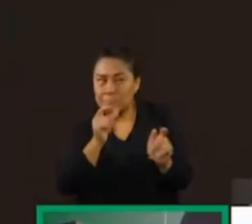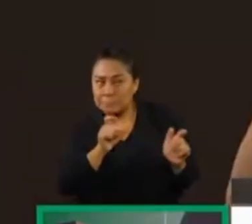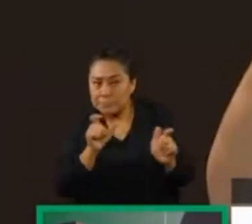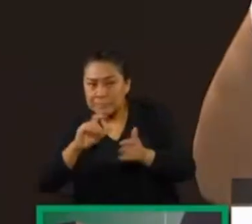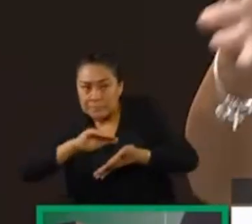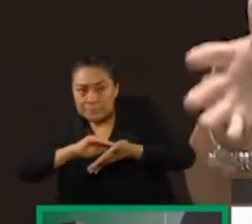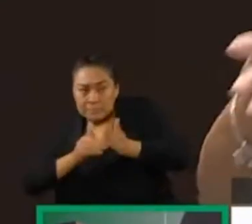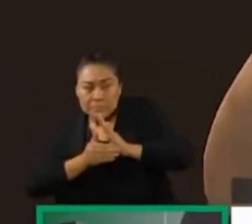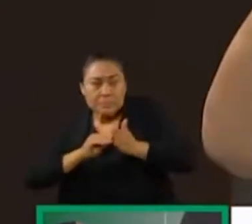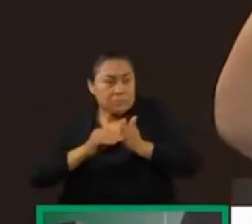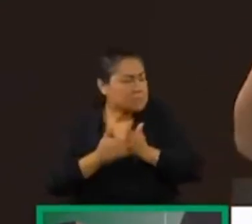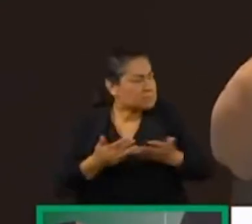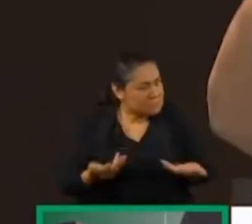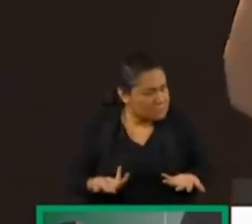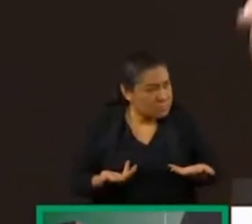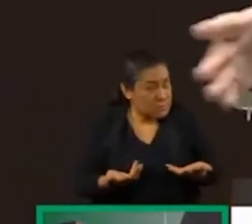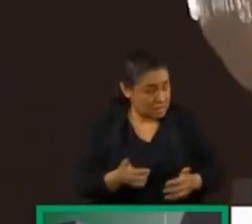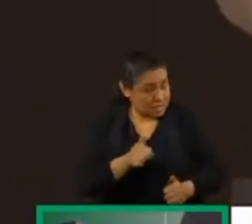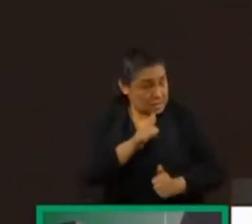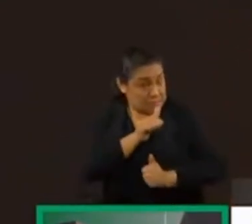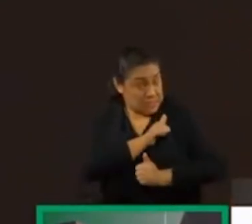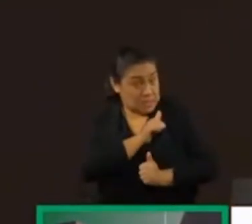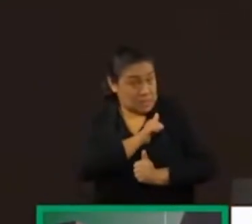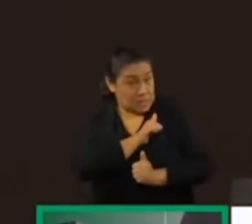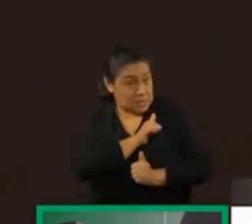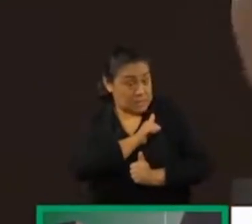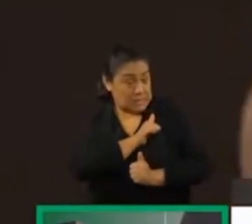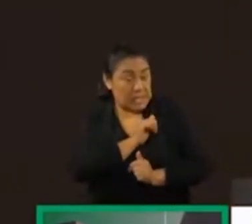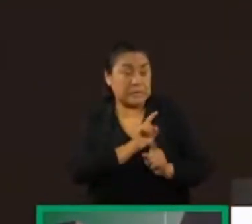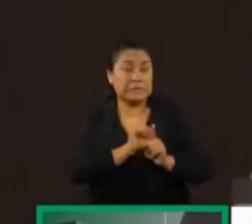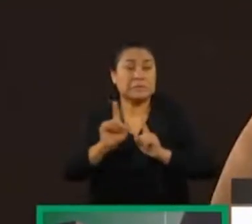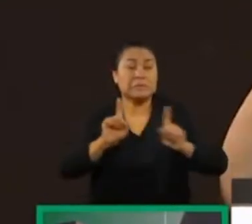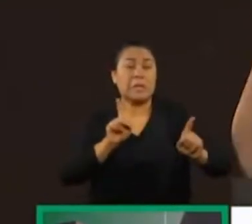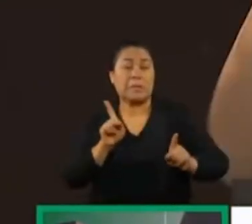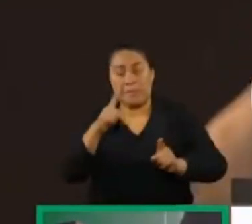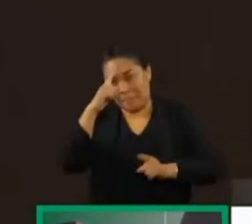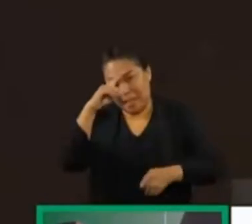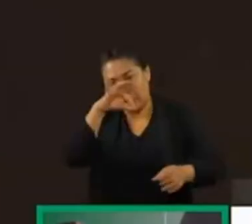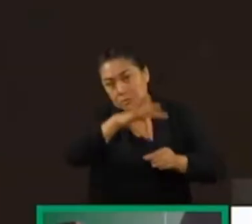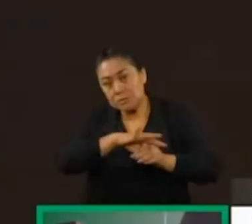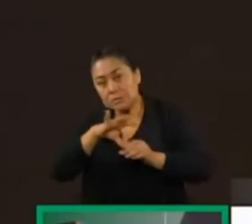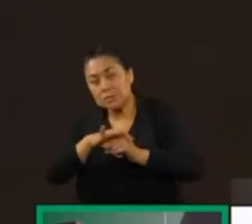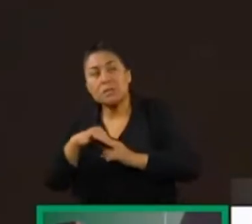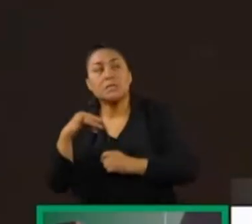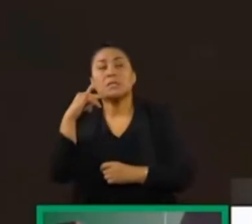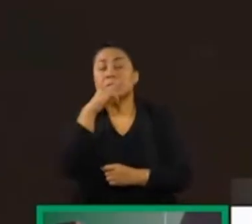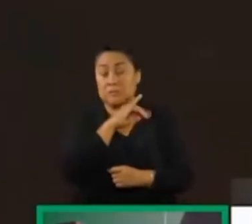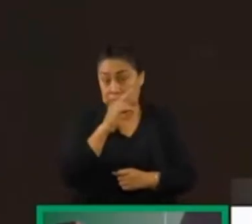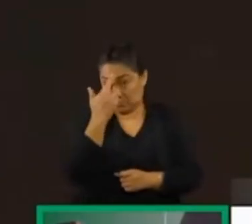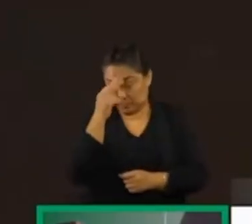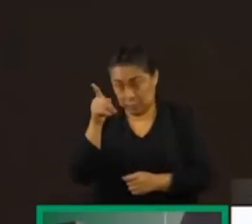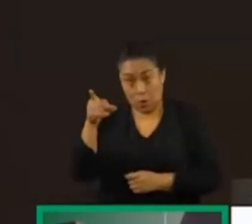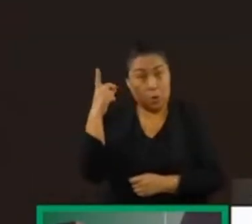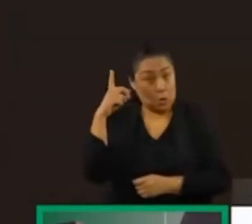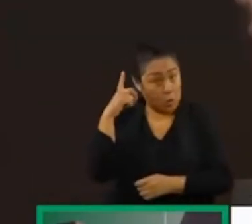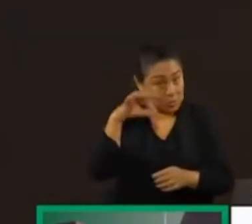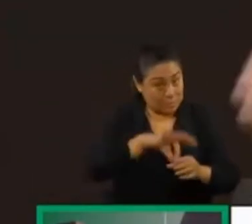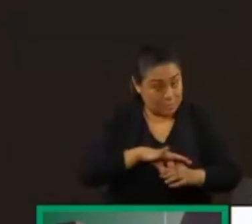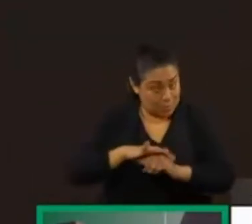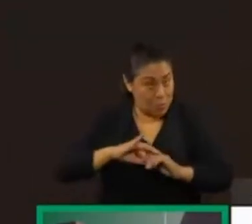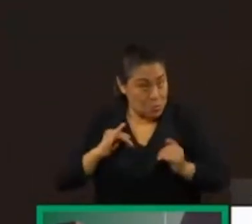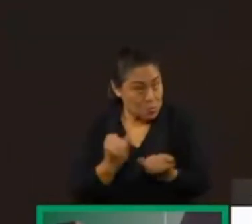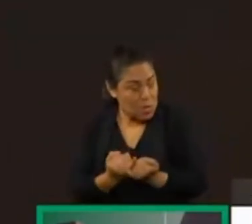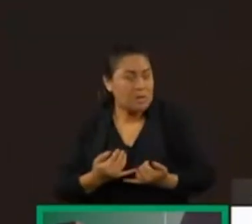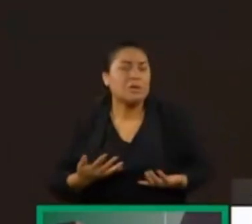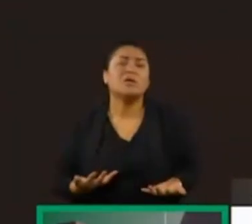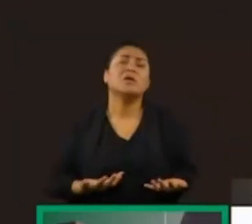Para disfrazar a militares y meterlos a las casillas como lo intentaron hacer en las elecciones de Durango. ¿A dónde van a